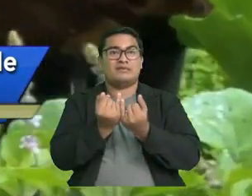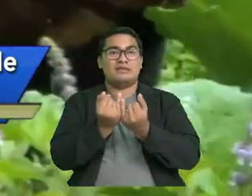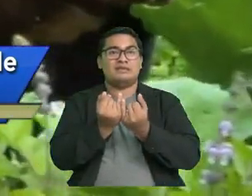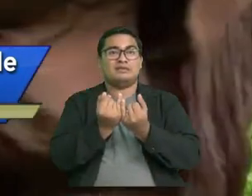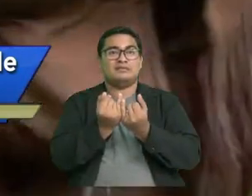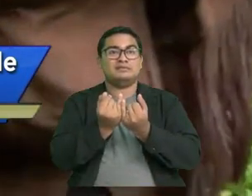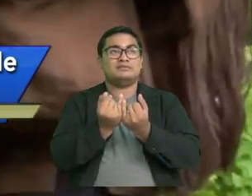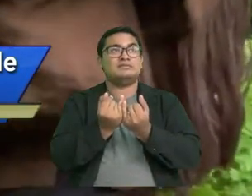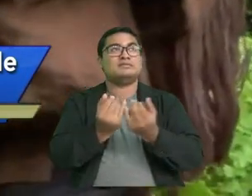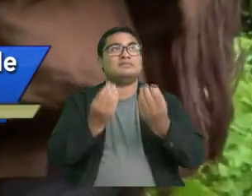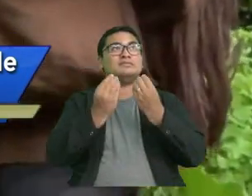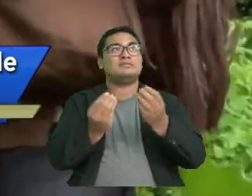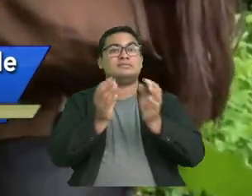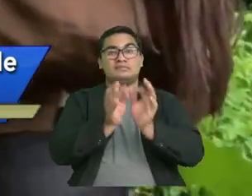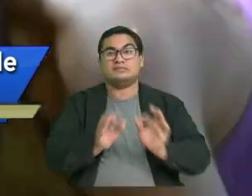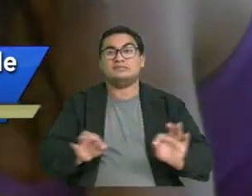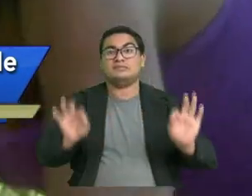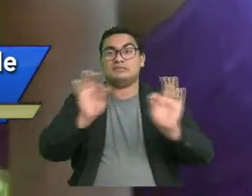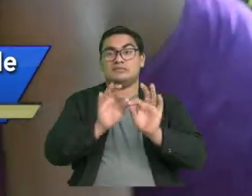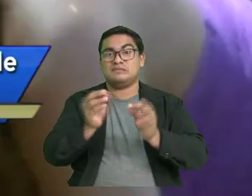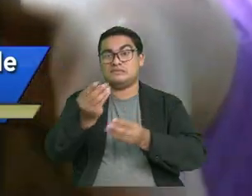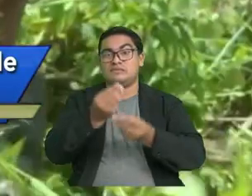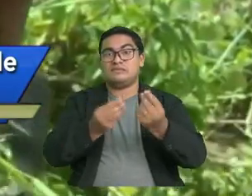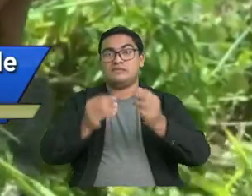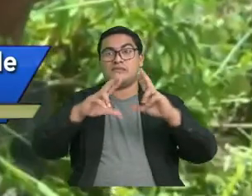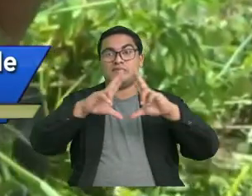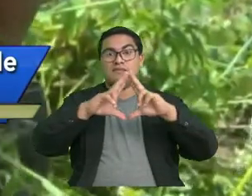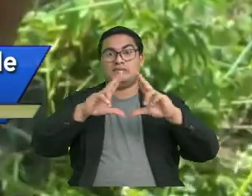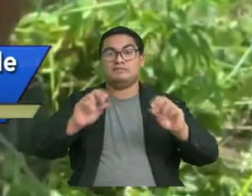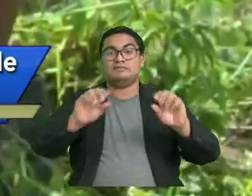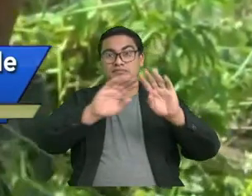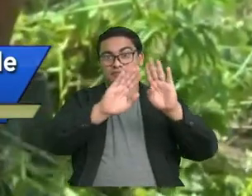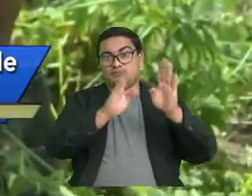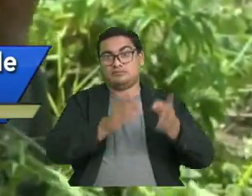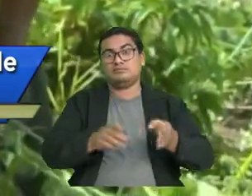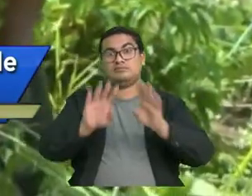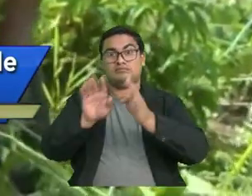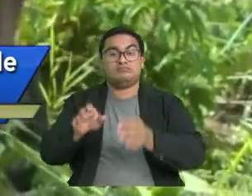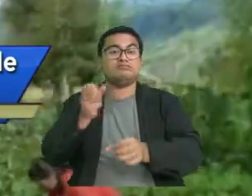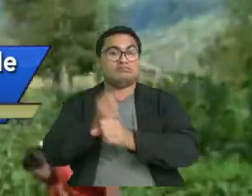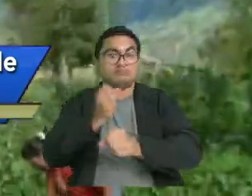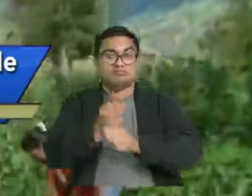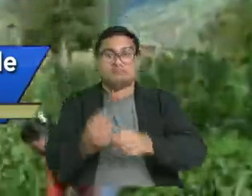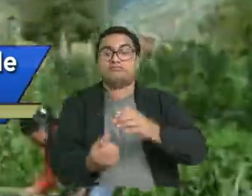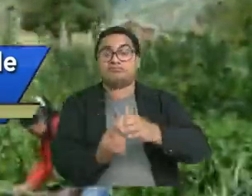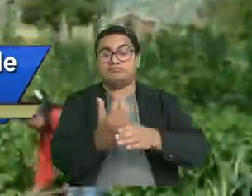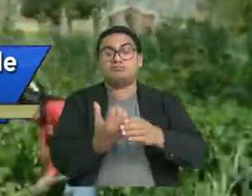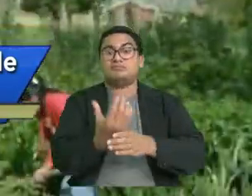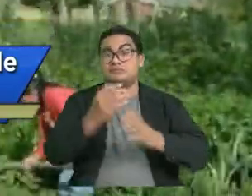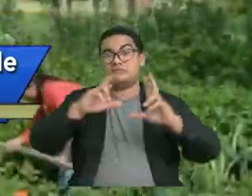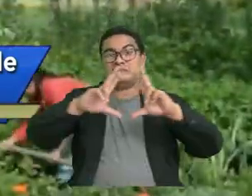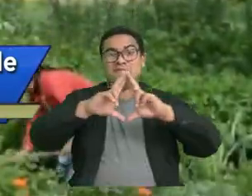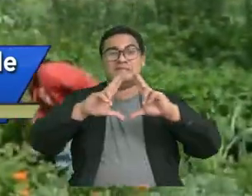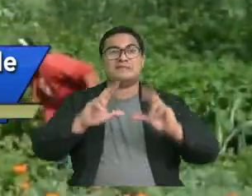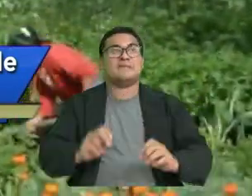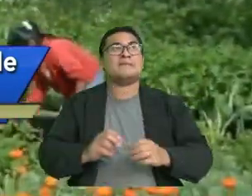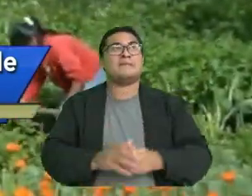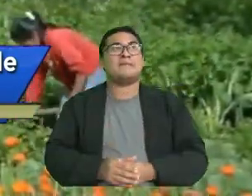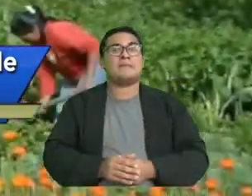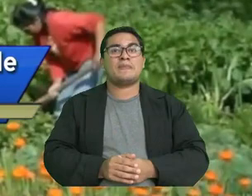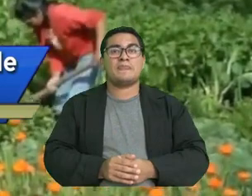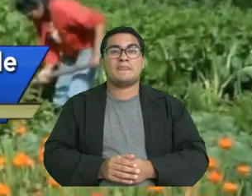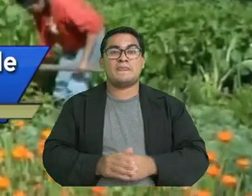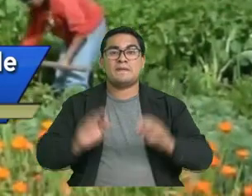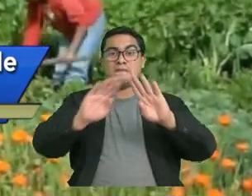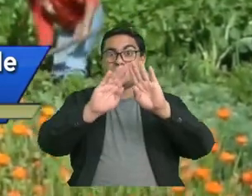viendo muy interesante a la economía. Es decir, que las mujeres estamos aportando al Producto Interno Bruto de este país. Claro. Entonces, hoy